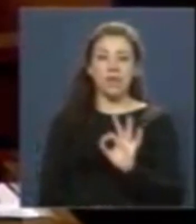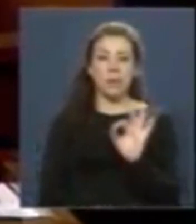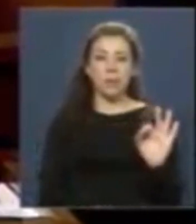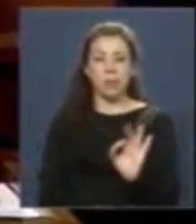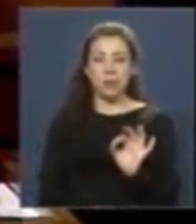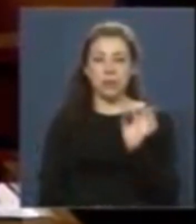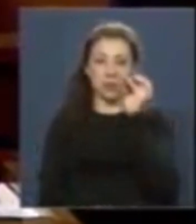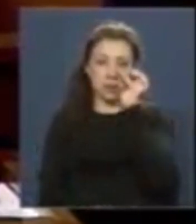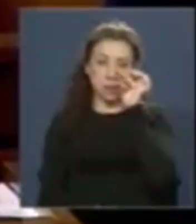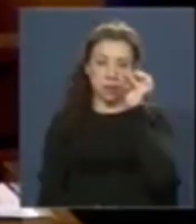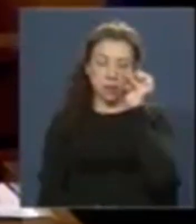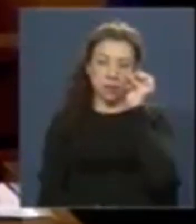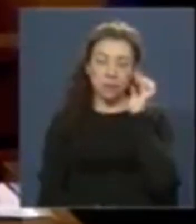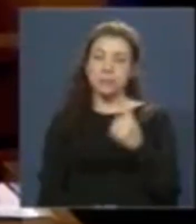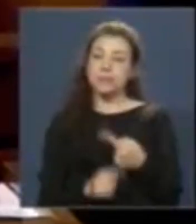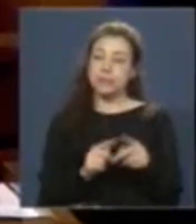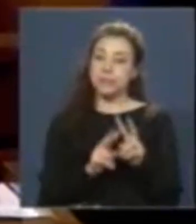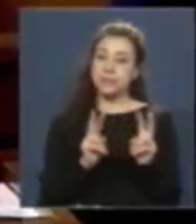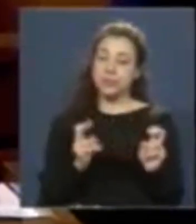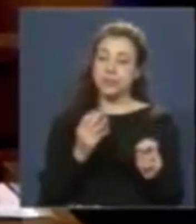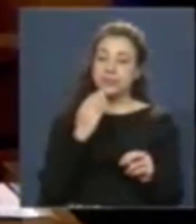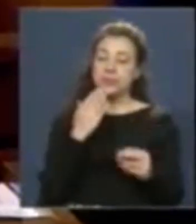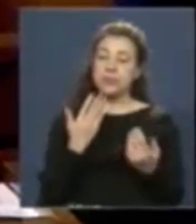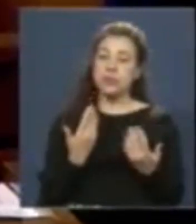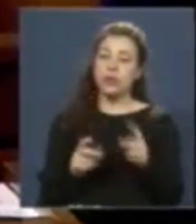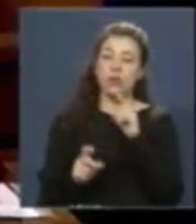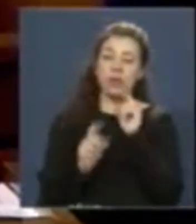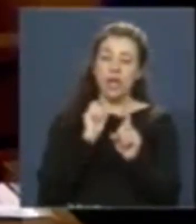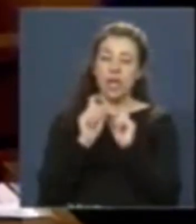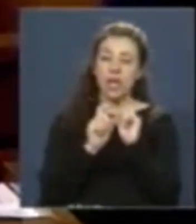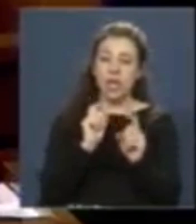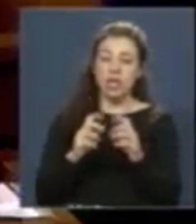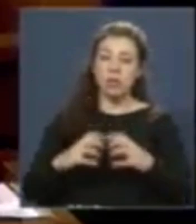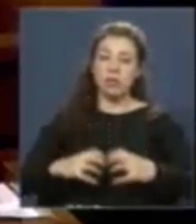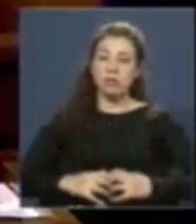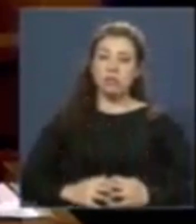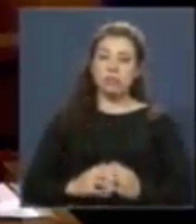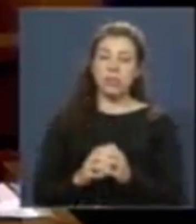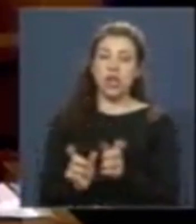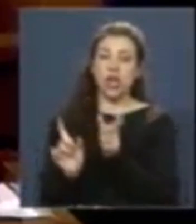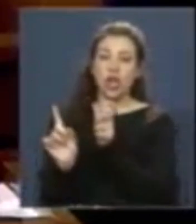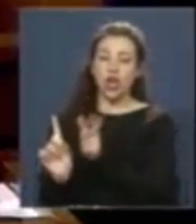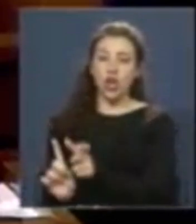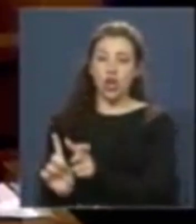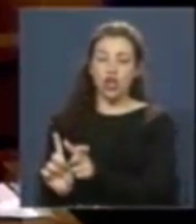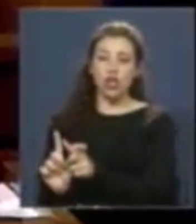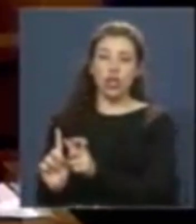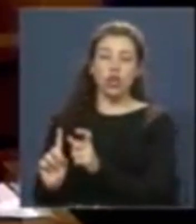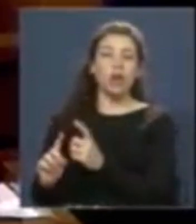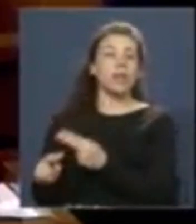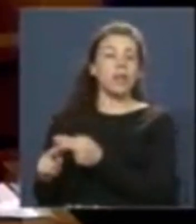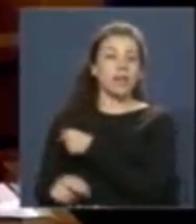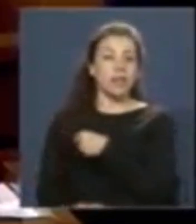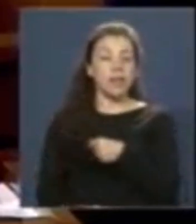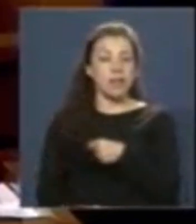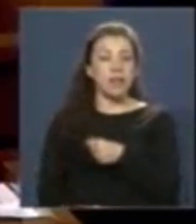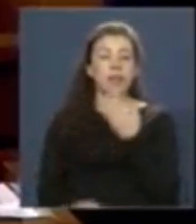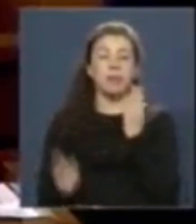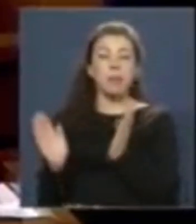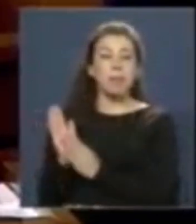0,009%. Por otro lado, y a pesar de todas las críticas frente al robustecimiento del control preventivo de identidad, también se ha